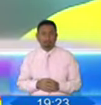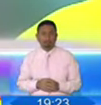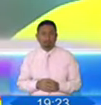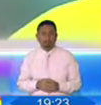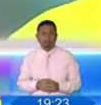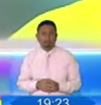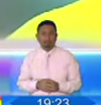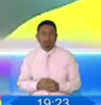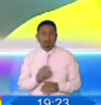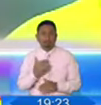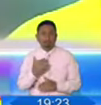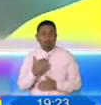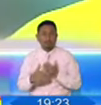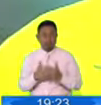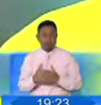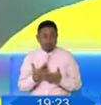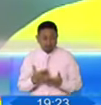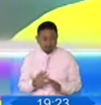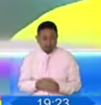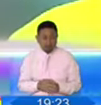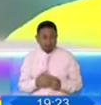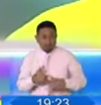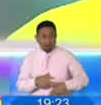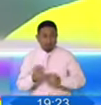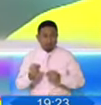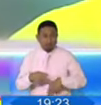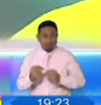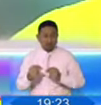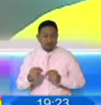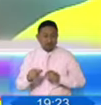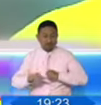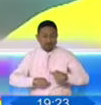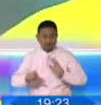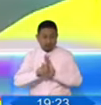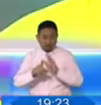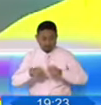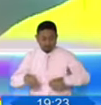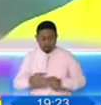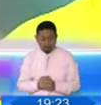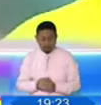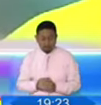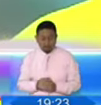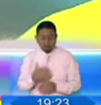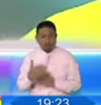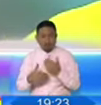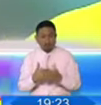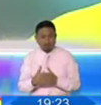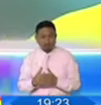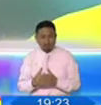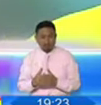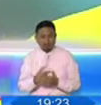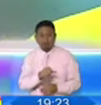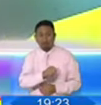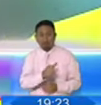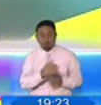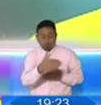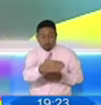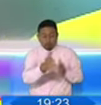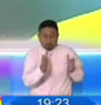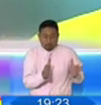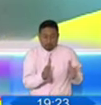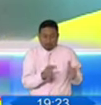de que realizan algunas de estas actividades legales, infectan a los contenedores